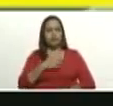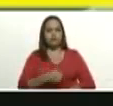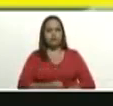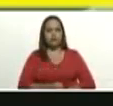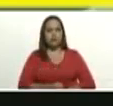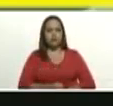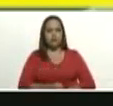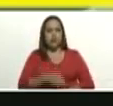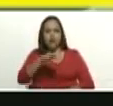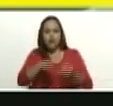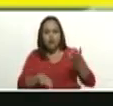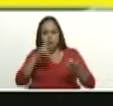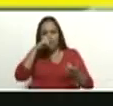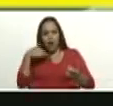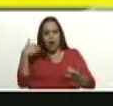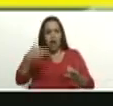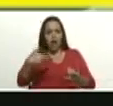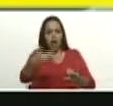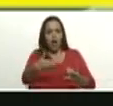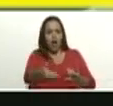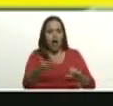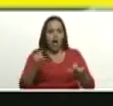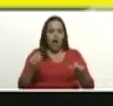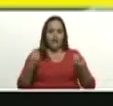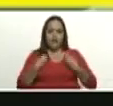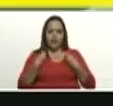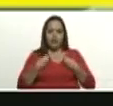de los últimos años que hemos vivido,